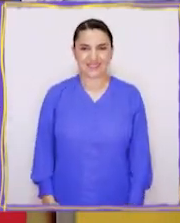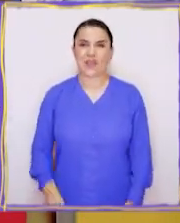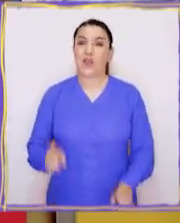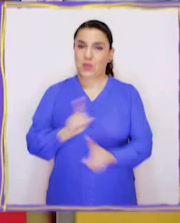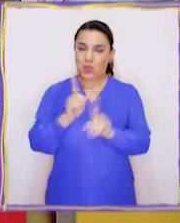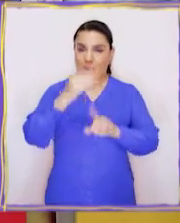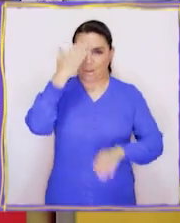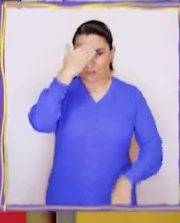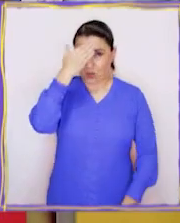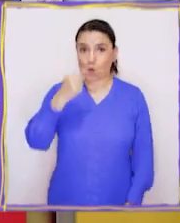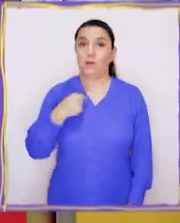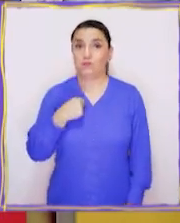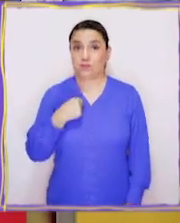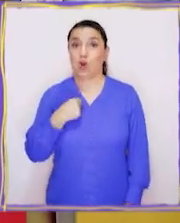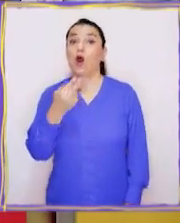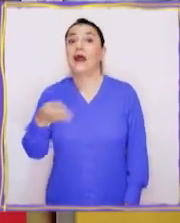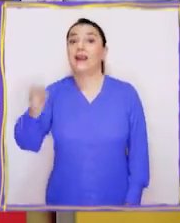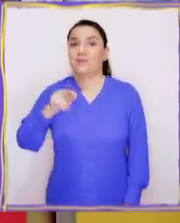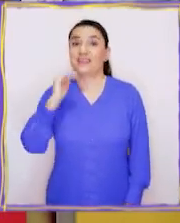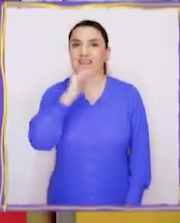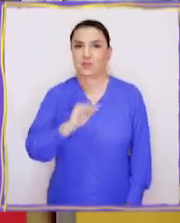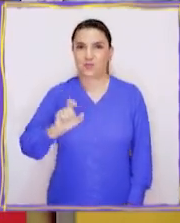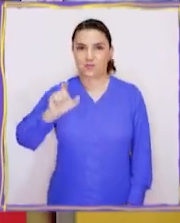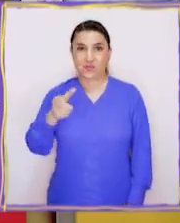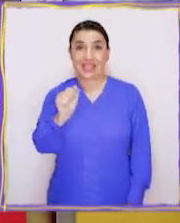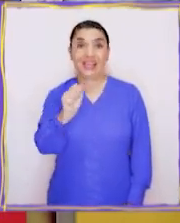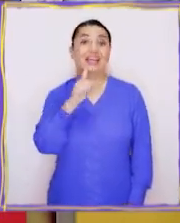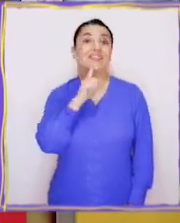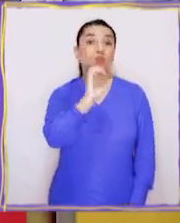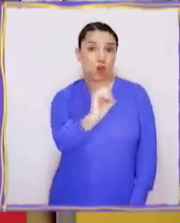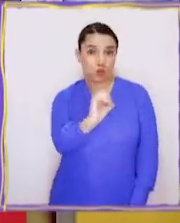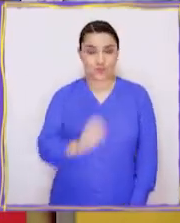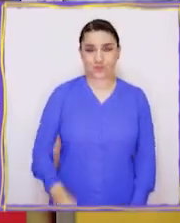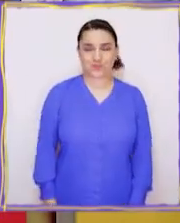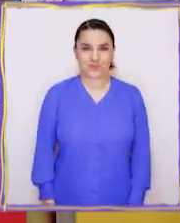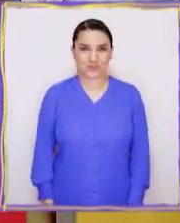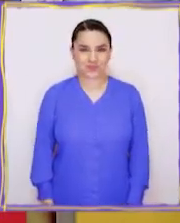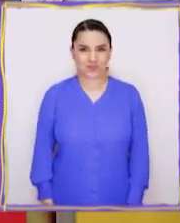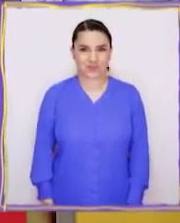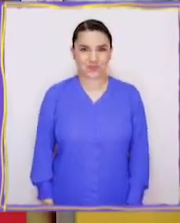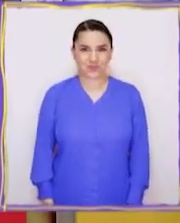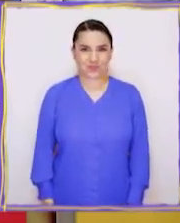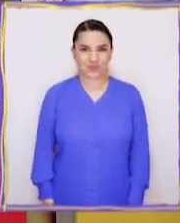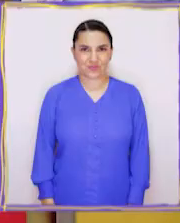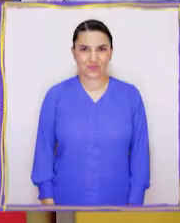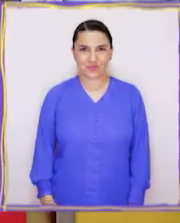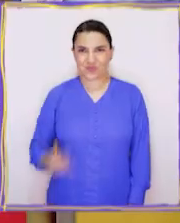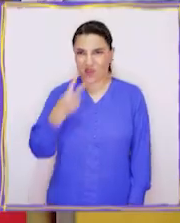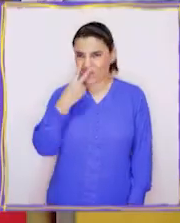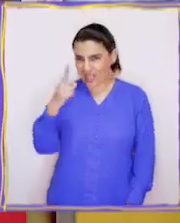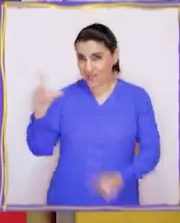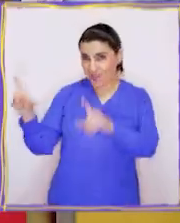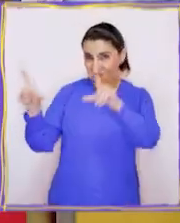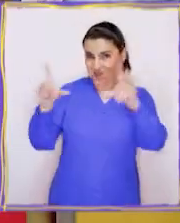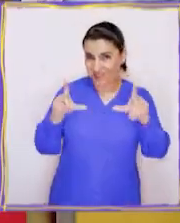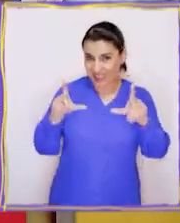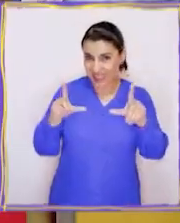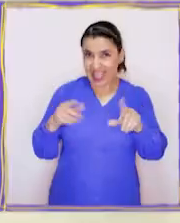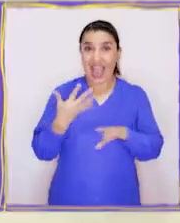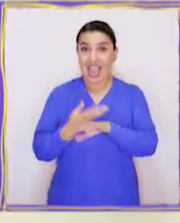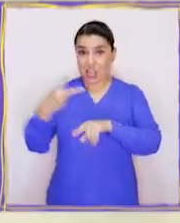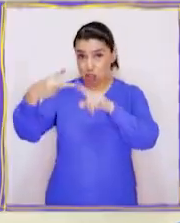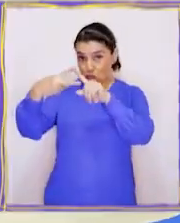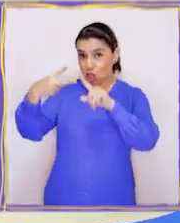No se preocupen, lo diré un poquito más rápido. G-A-T-O. Observa en tu pantalla. Tienes